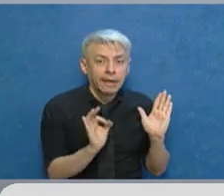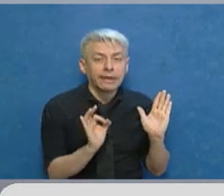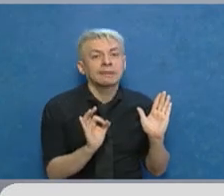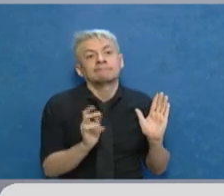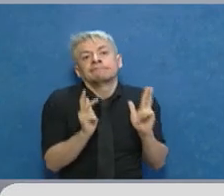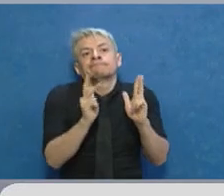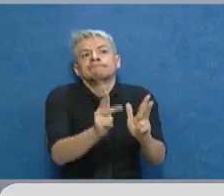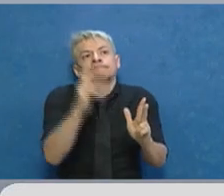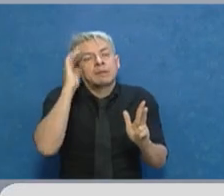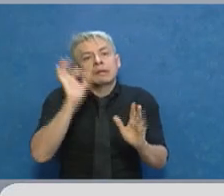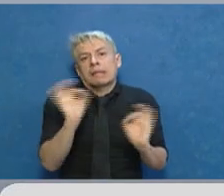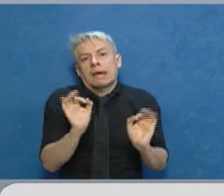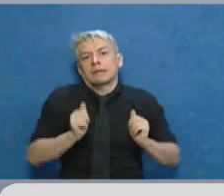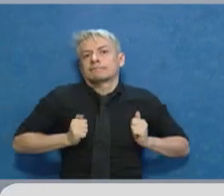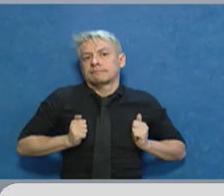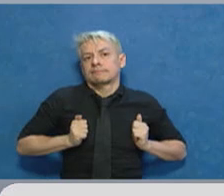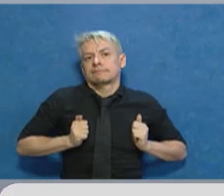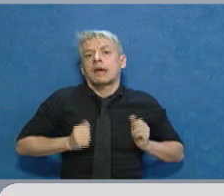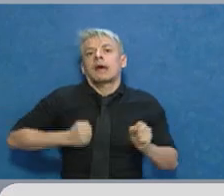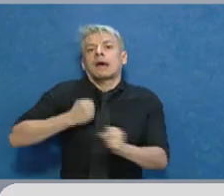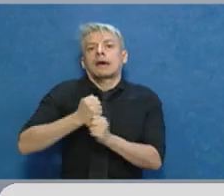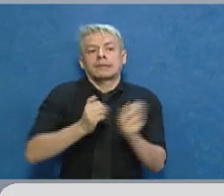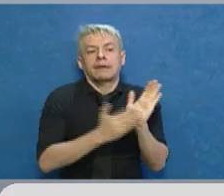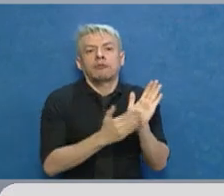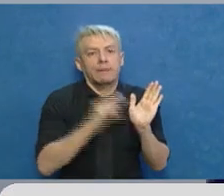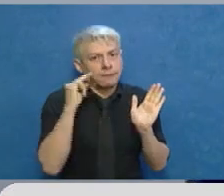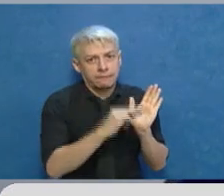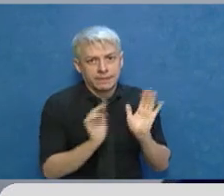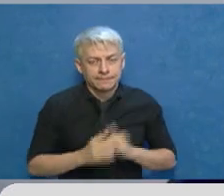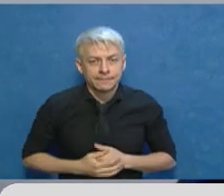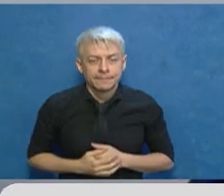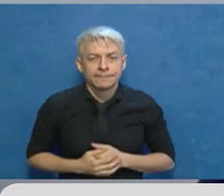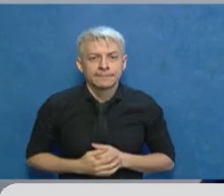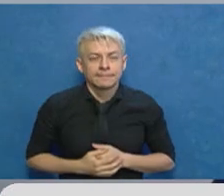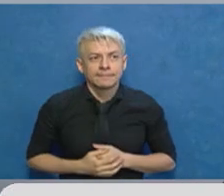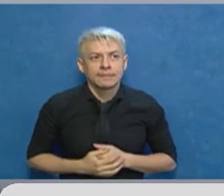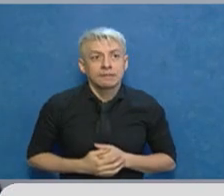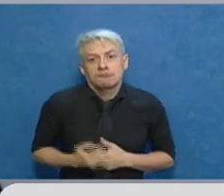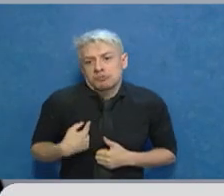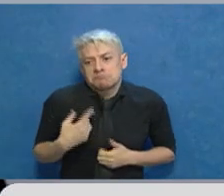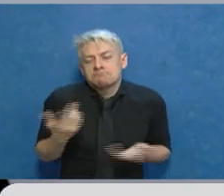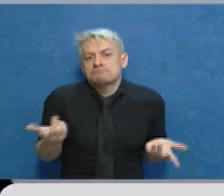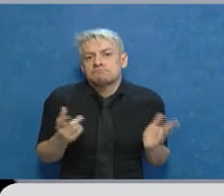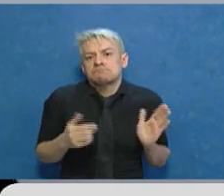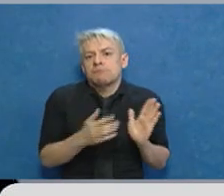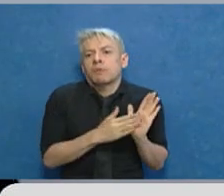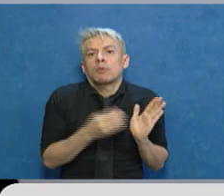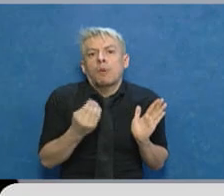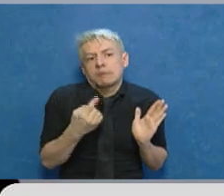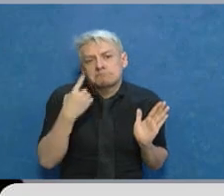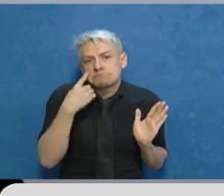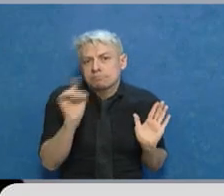opinar sobre algo que desconozco realmente. Alejandro Gulé, ha sido muy amable. Sí.